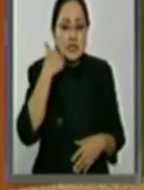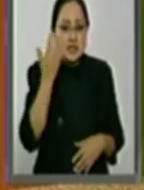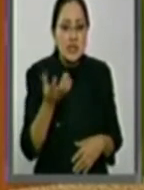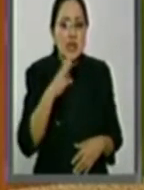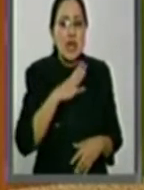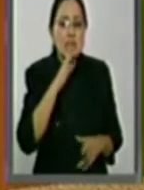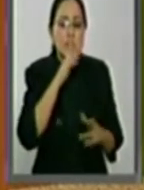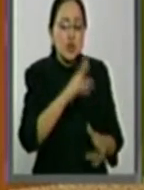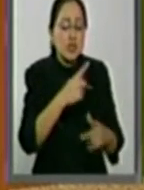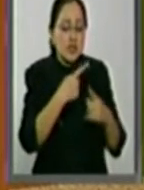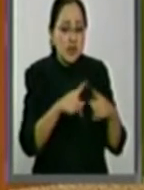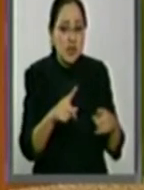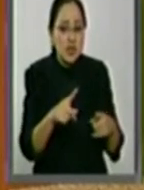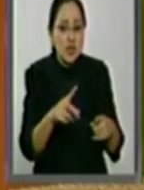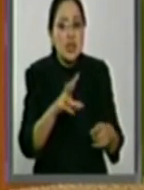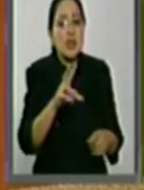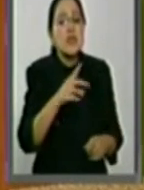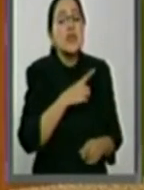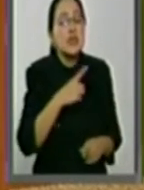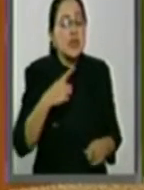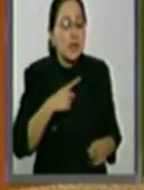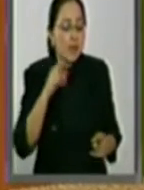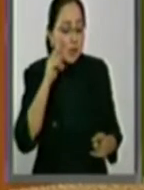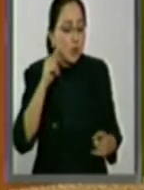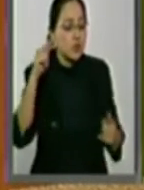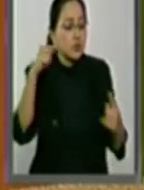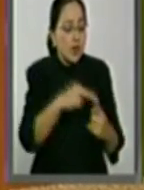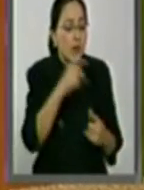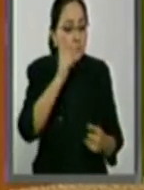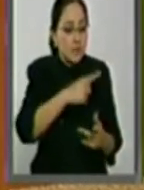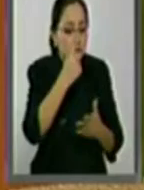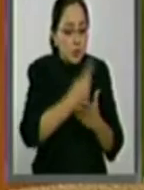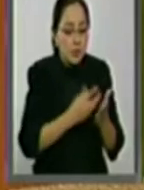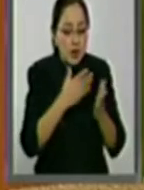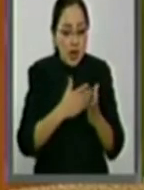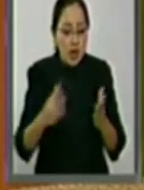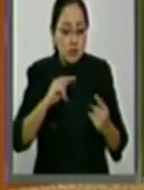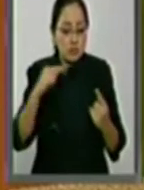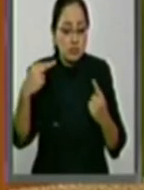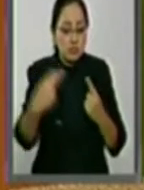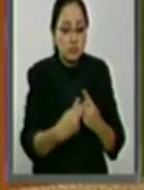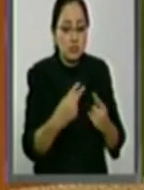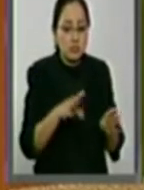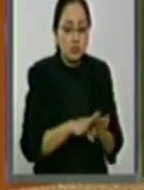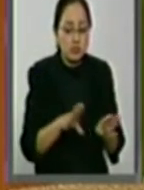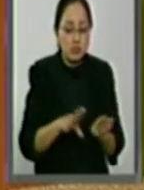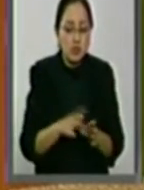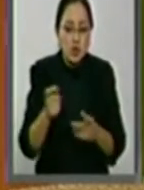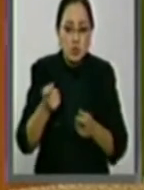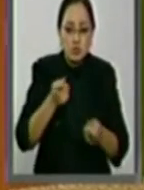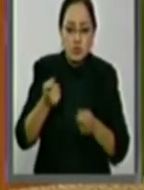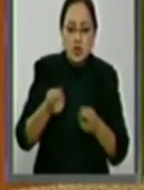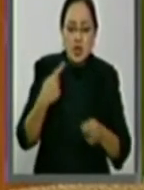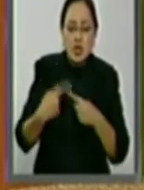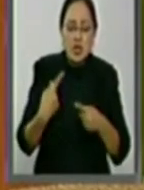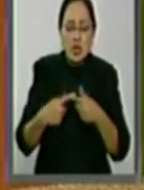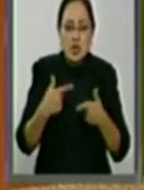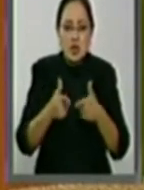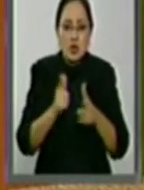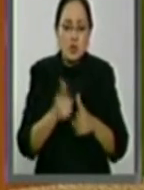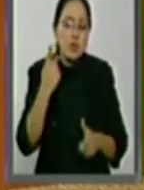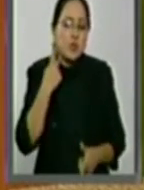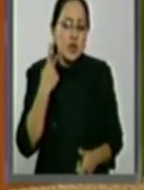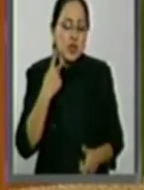no podemos seguir viendo la planeación desde la perspectiva de un coto de poder político. Las